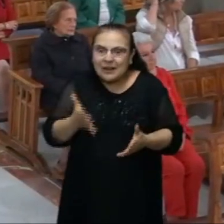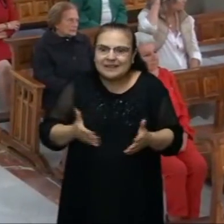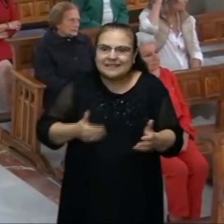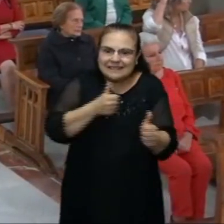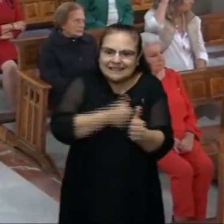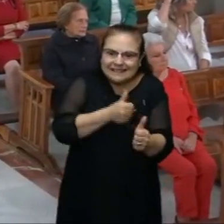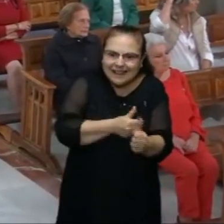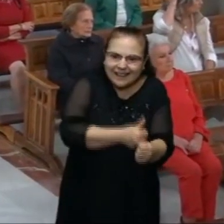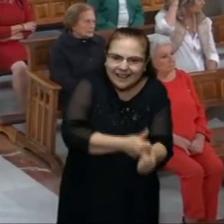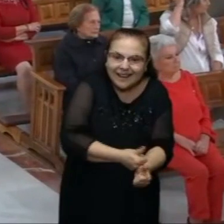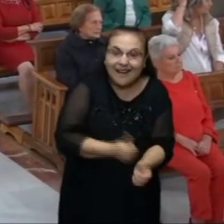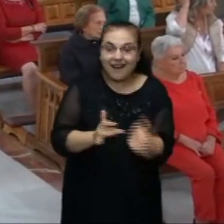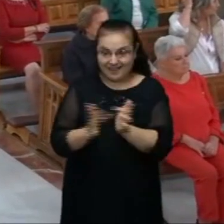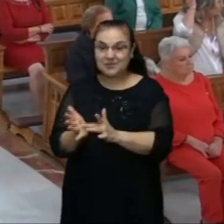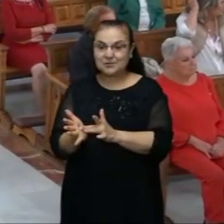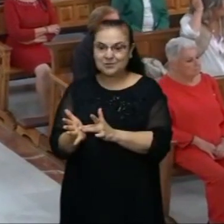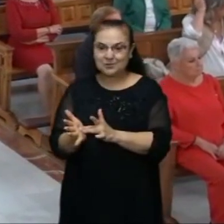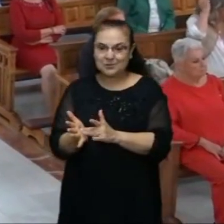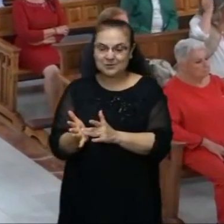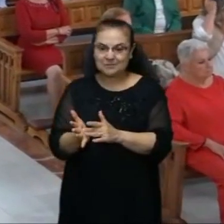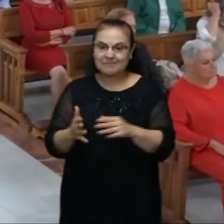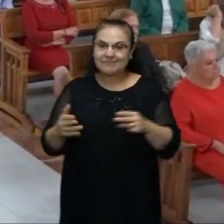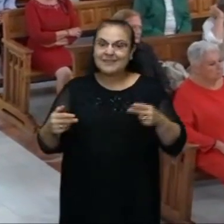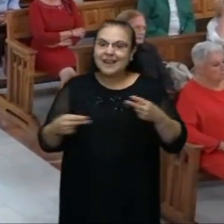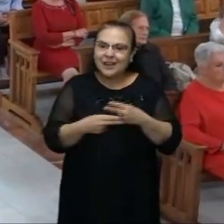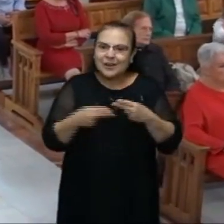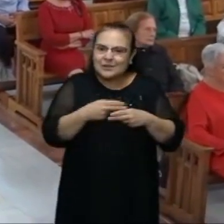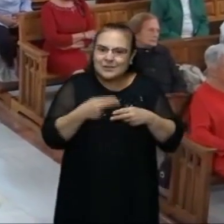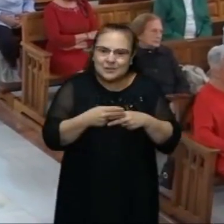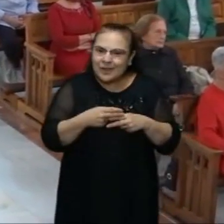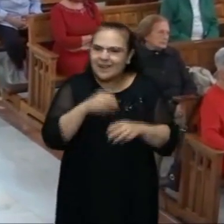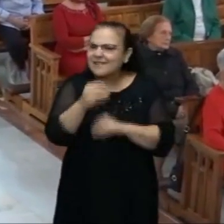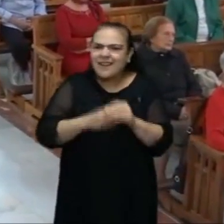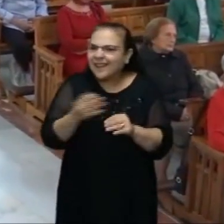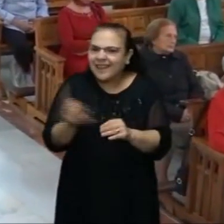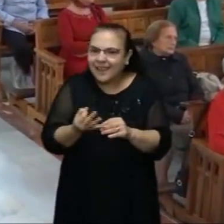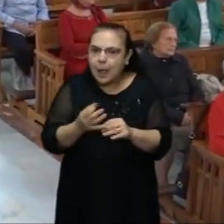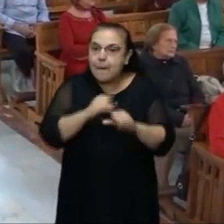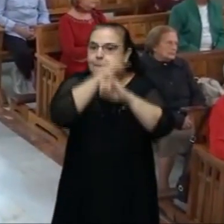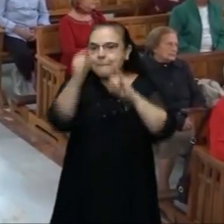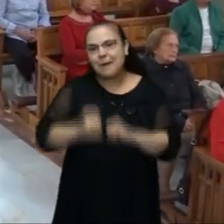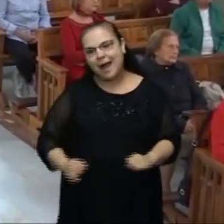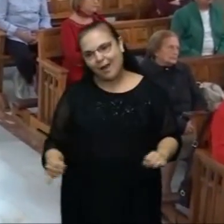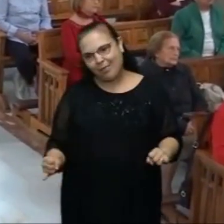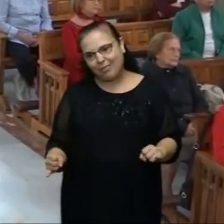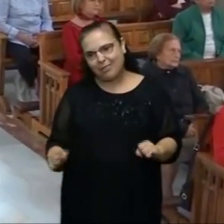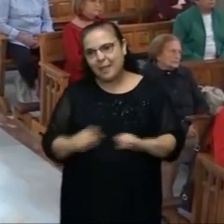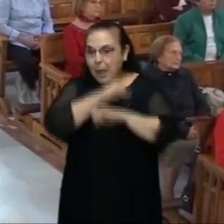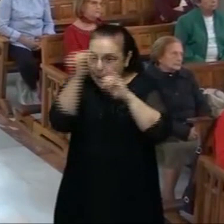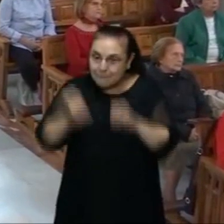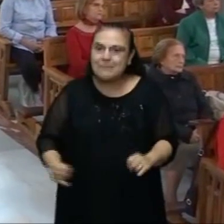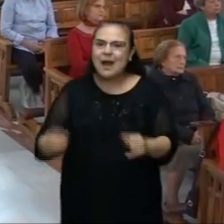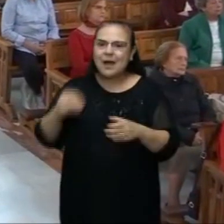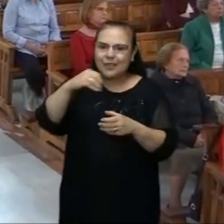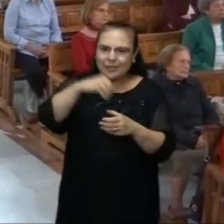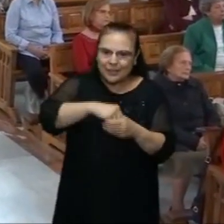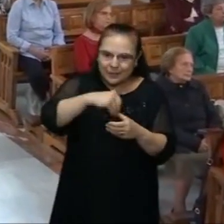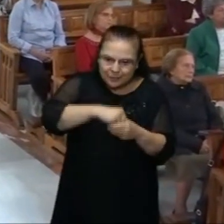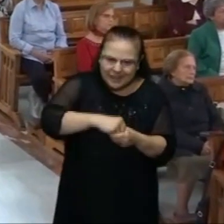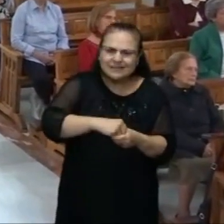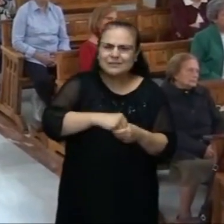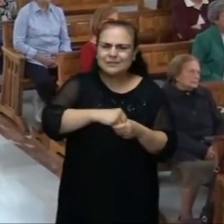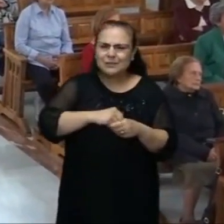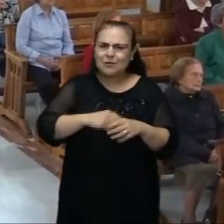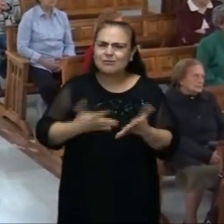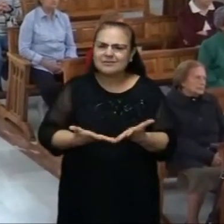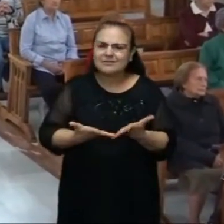Jesús, ser constructores de paz, que haya paz dentro de tus muros, seguridad en tus